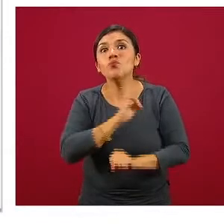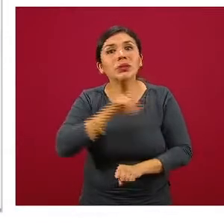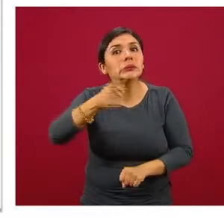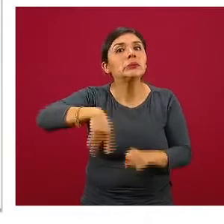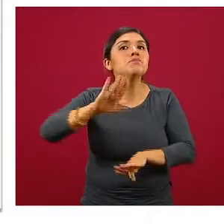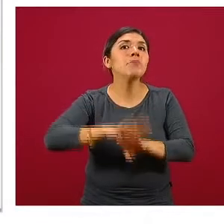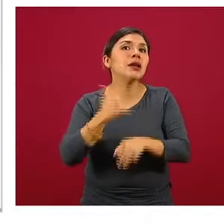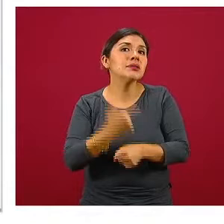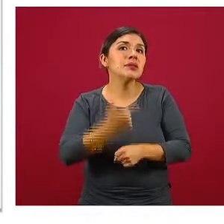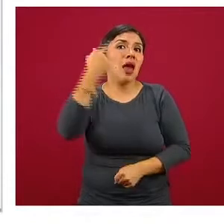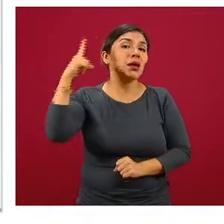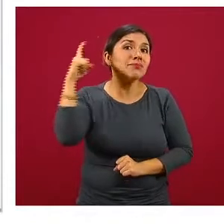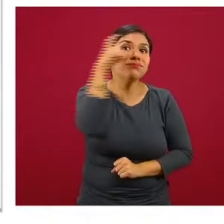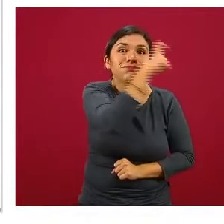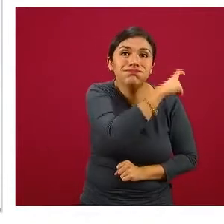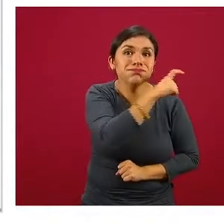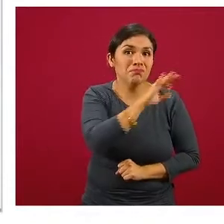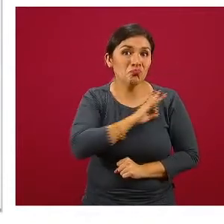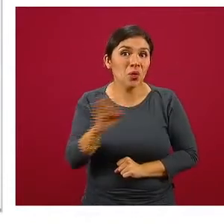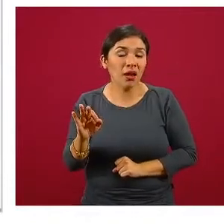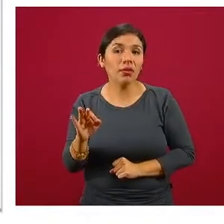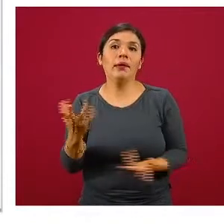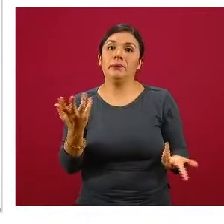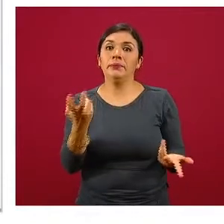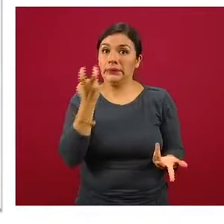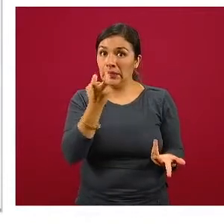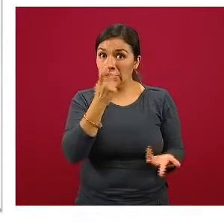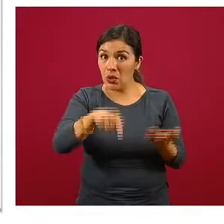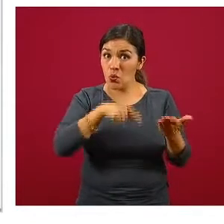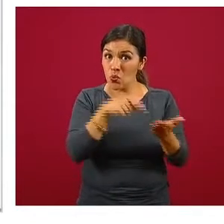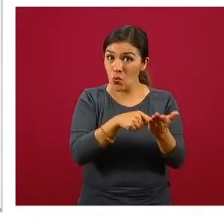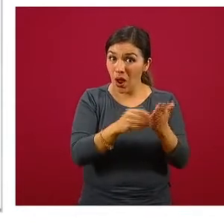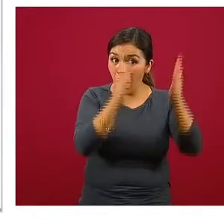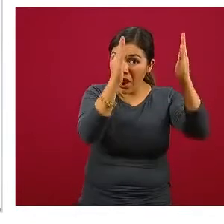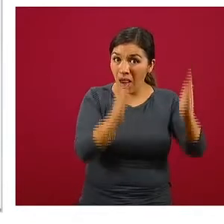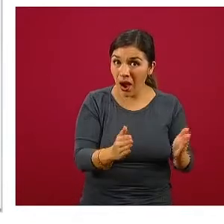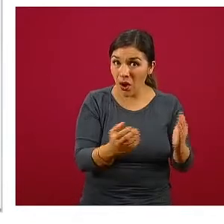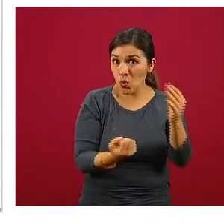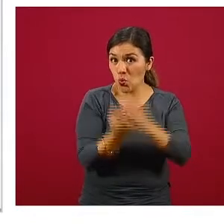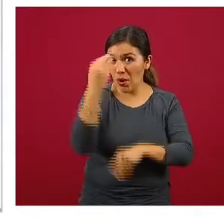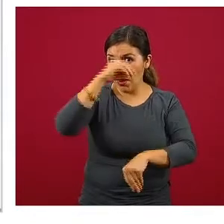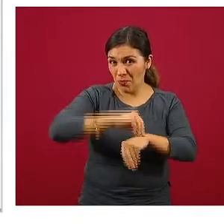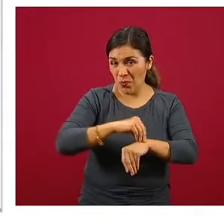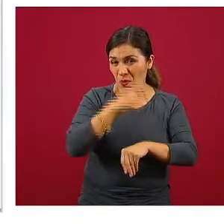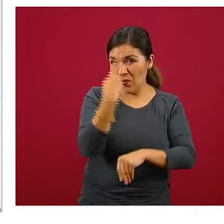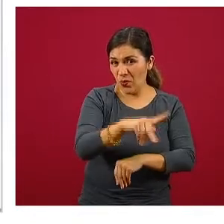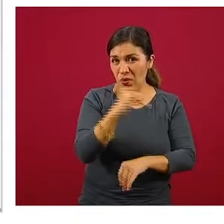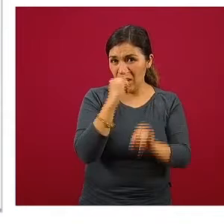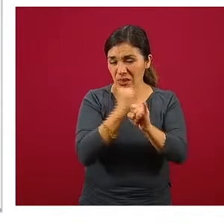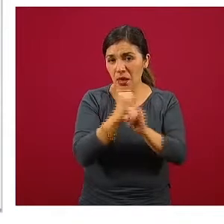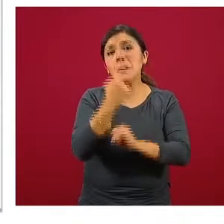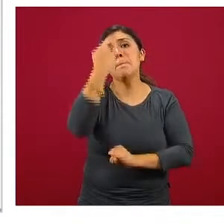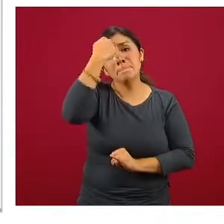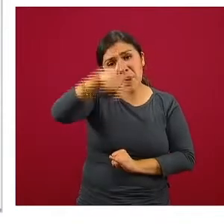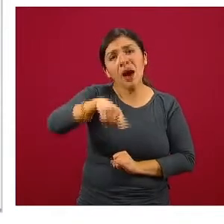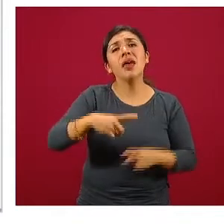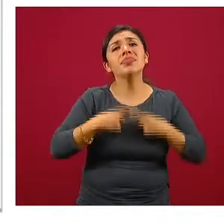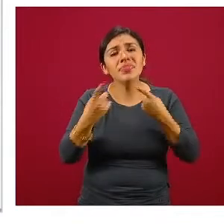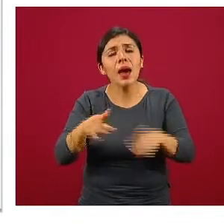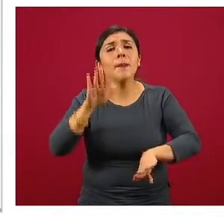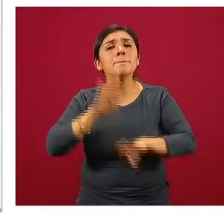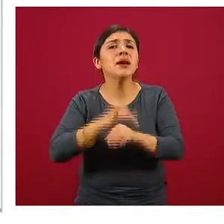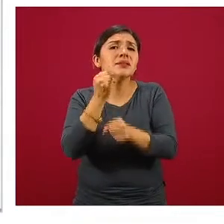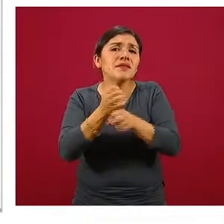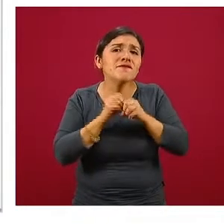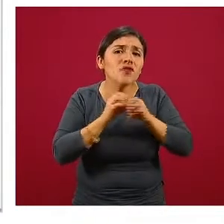riesgo de presentar complicaciones. Entonces, este sitio, esta sección del sitio se diseña para otorgar más